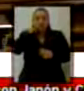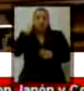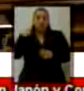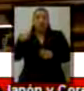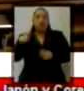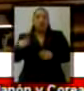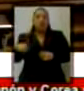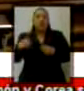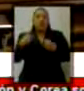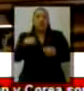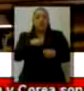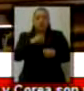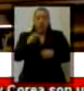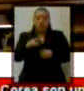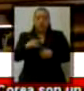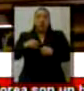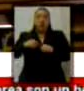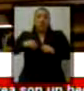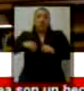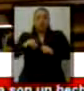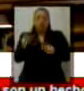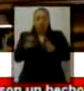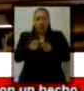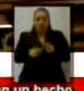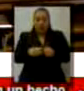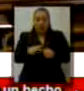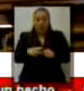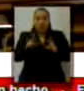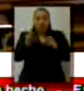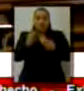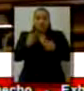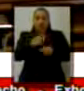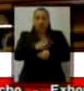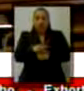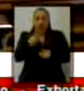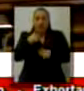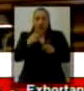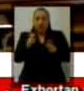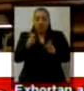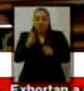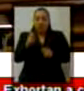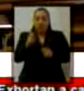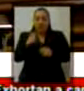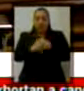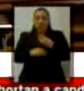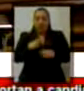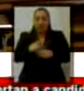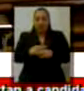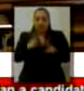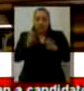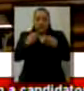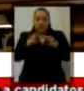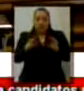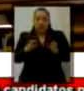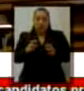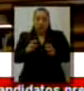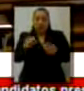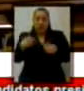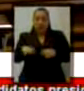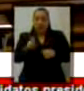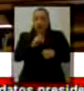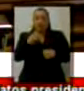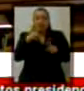también lo ha manifestado la congresista, que el tema de violencia es un tema mundial, es un tema público, ya no es